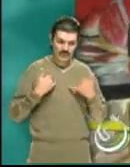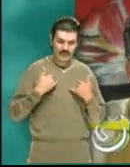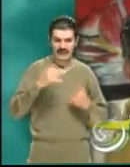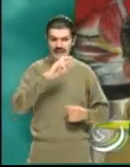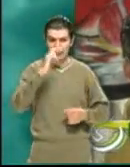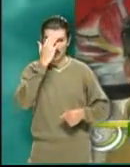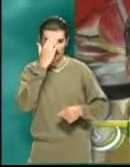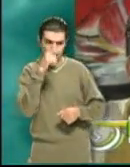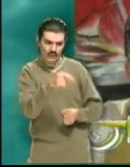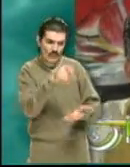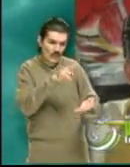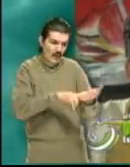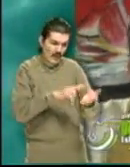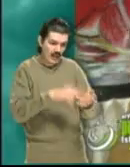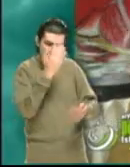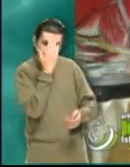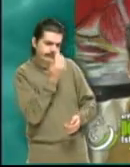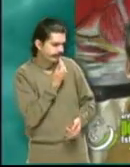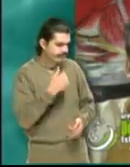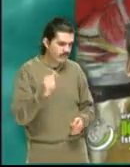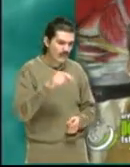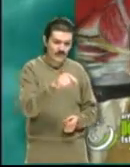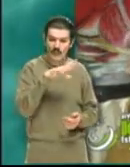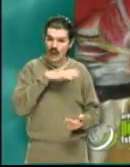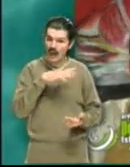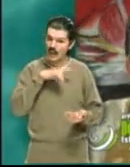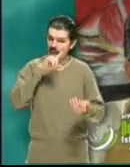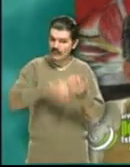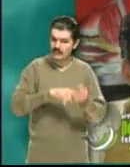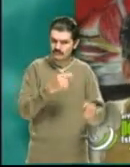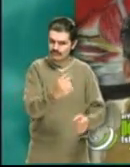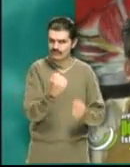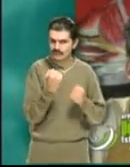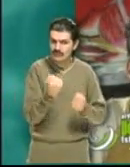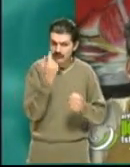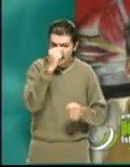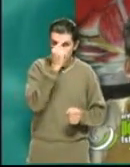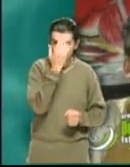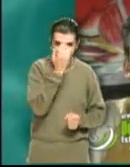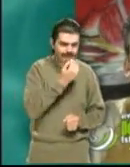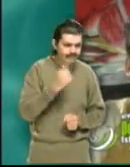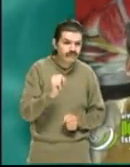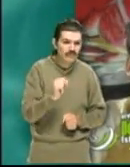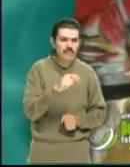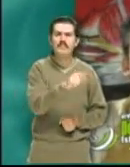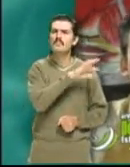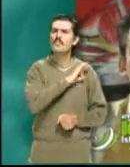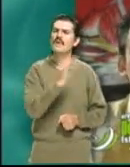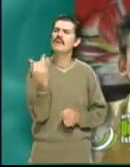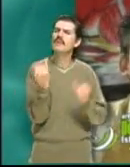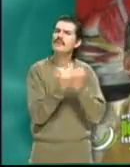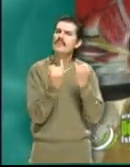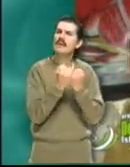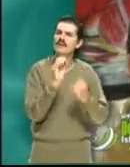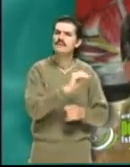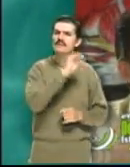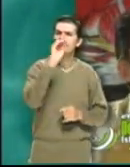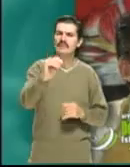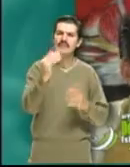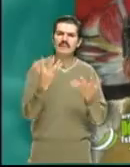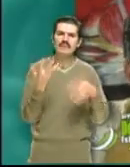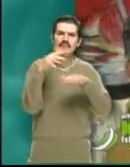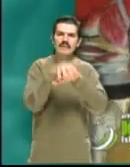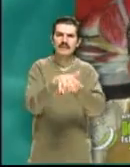de ese reconocimiento de sus capacidades, de su potencial, ¿verdad?, explotar, tenga la posibilidad de